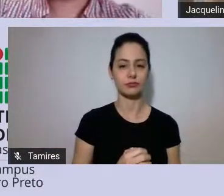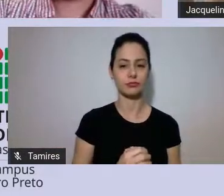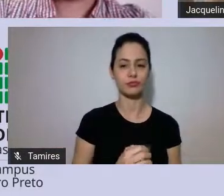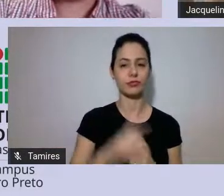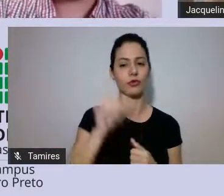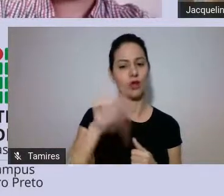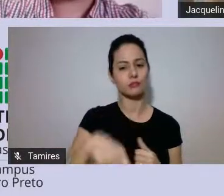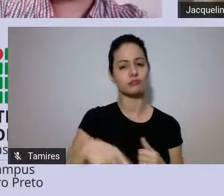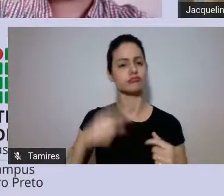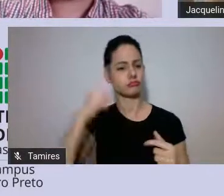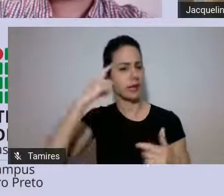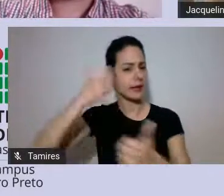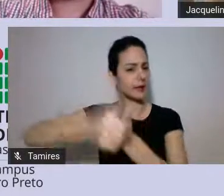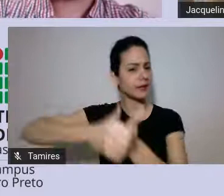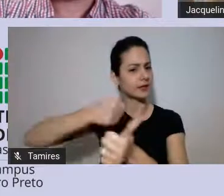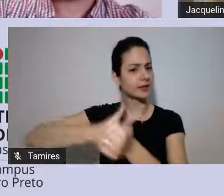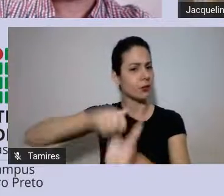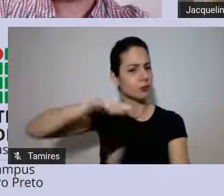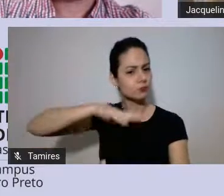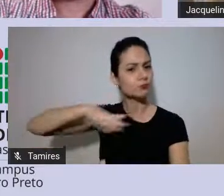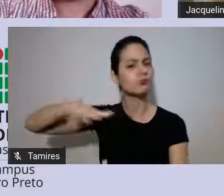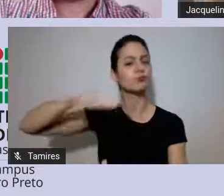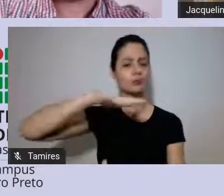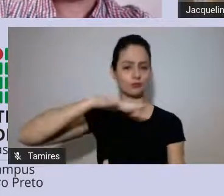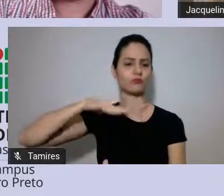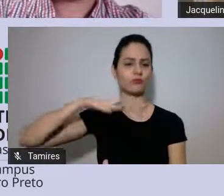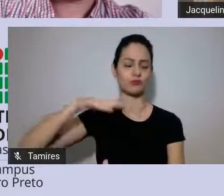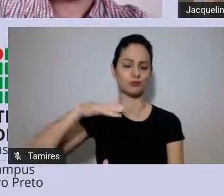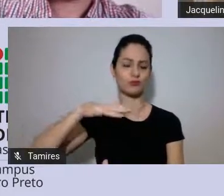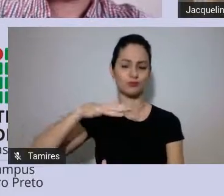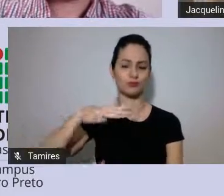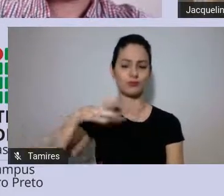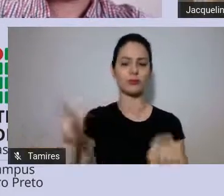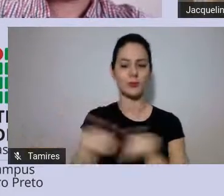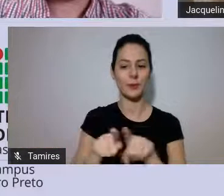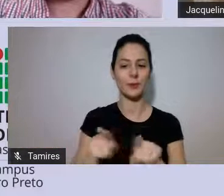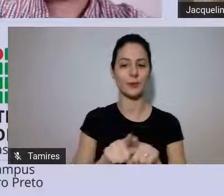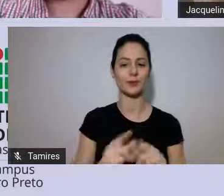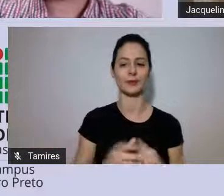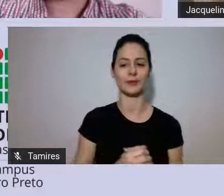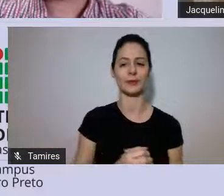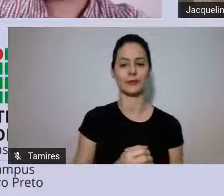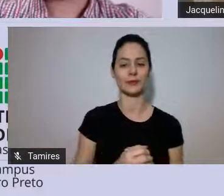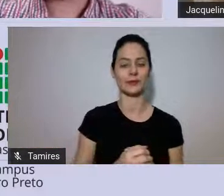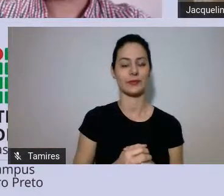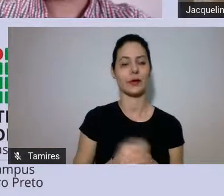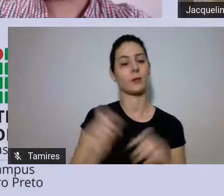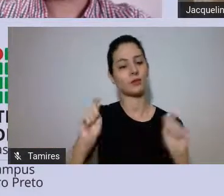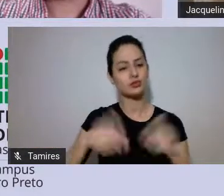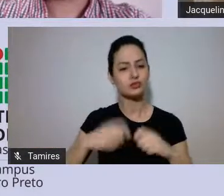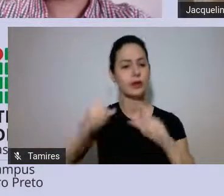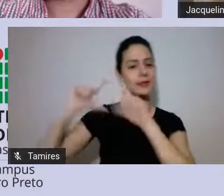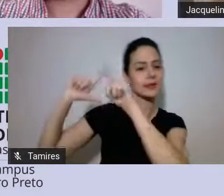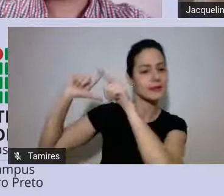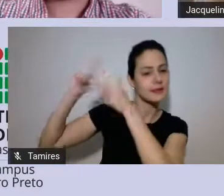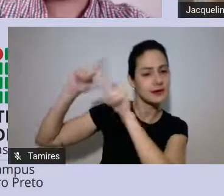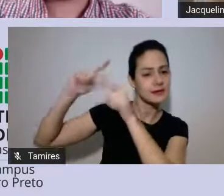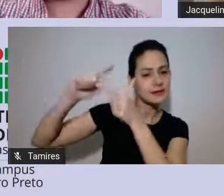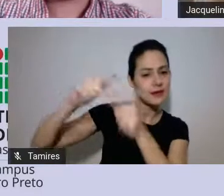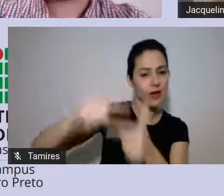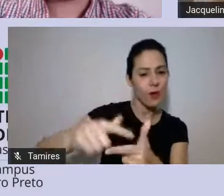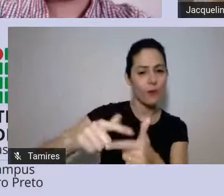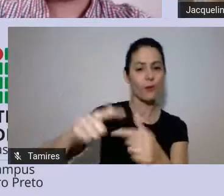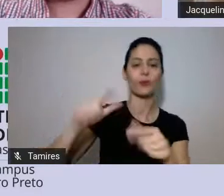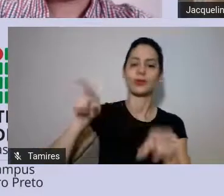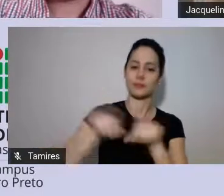para reflexionar, ¿no? Que al mismo tiempo dialoga con la tradición, no con las